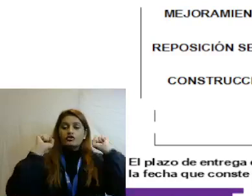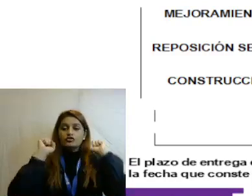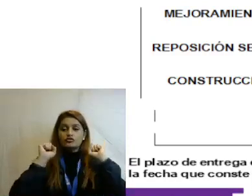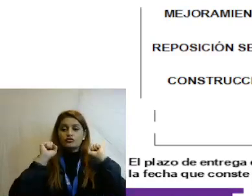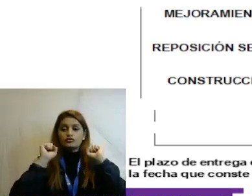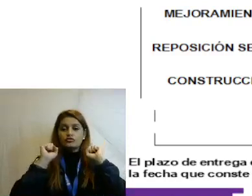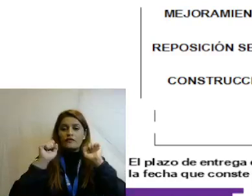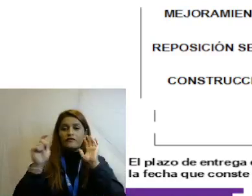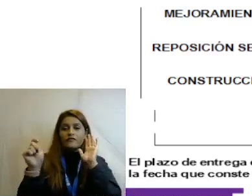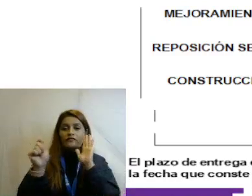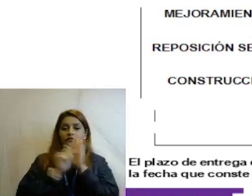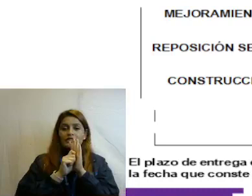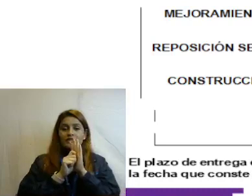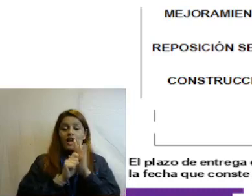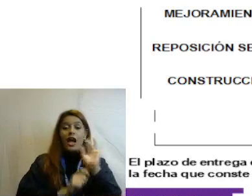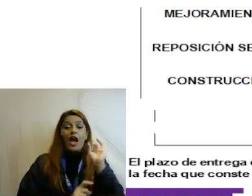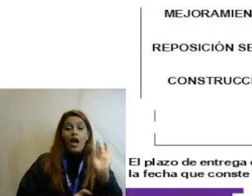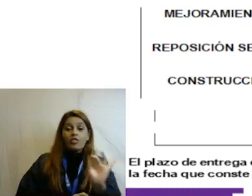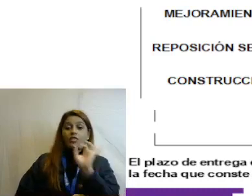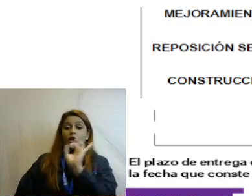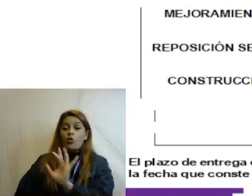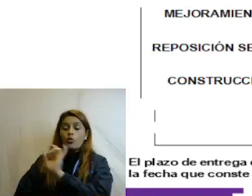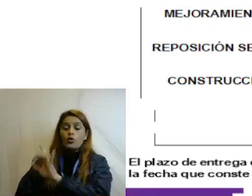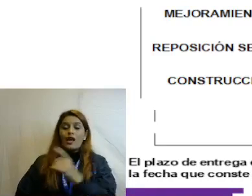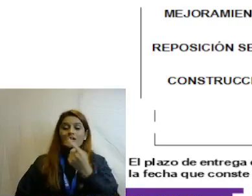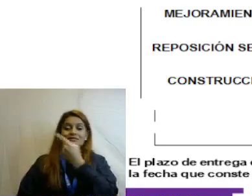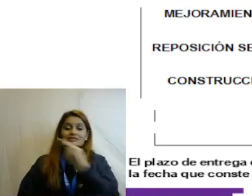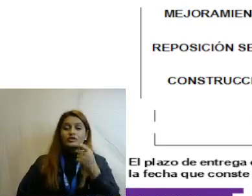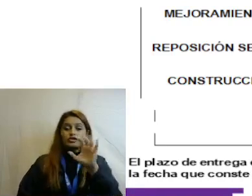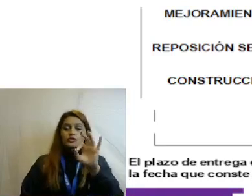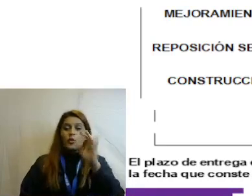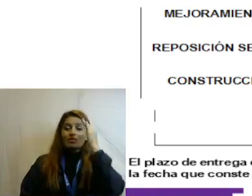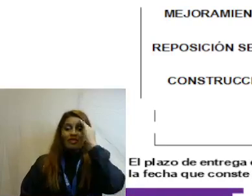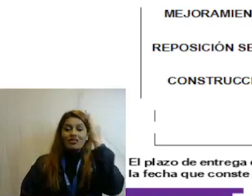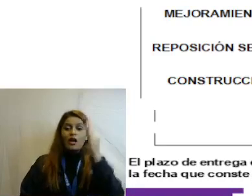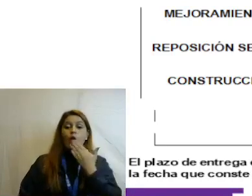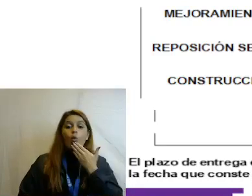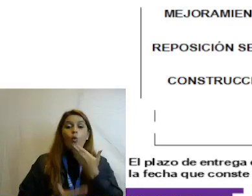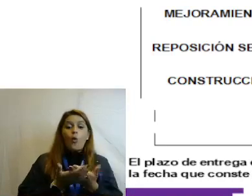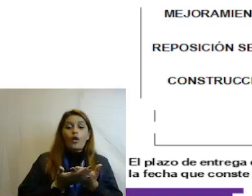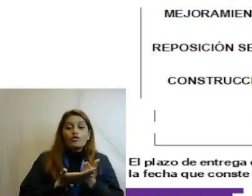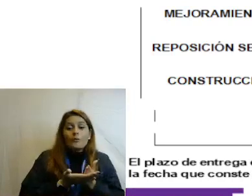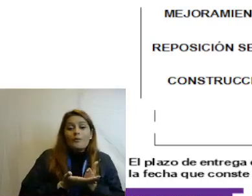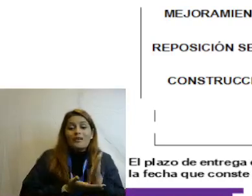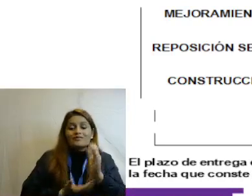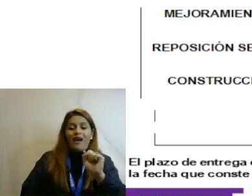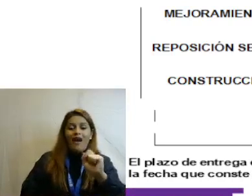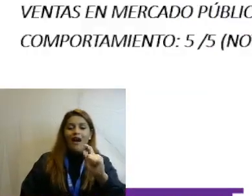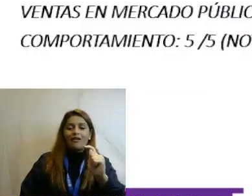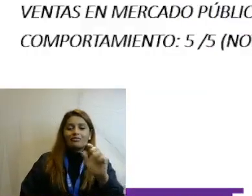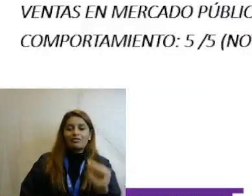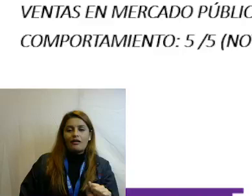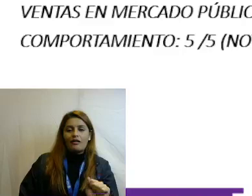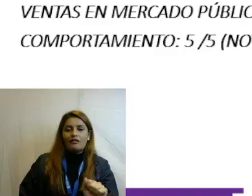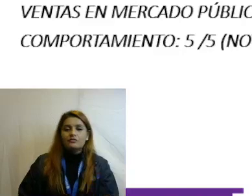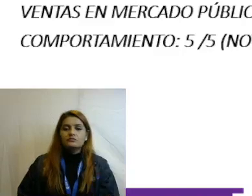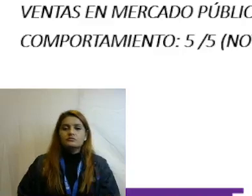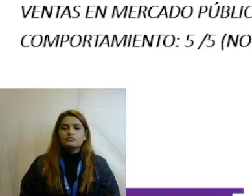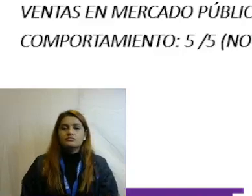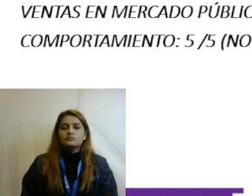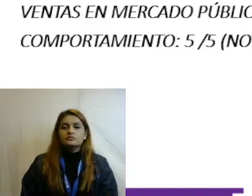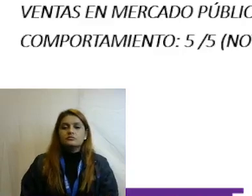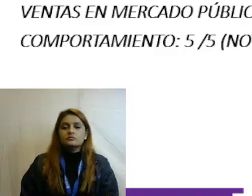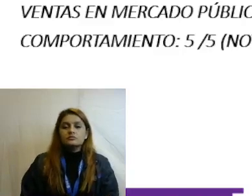de la obra para cada una de ellas es 150 días corridos a partir desde la fecha de acta de entrega de terreno. Y